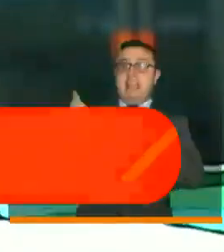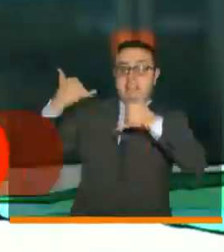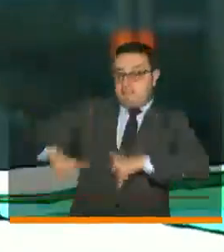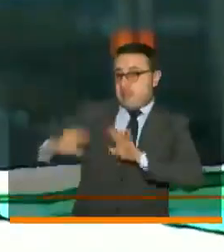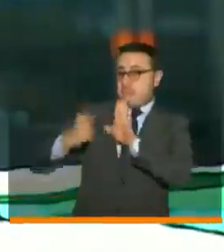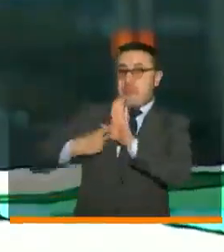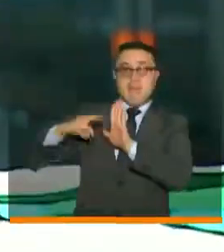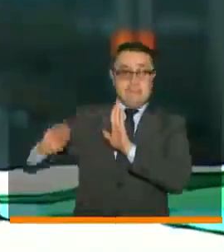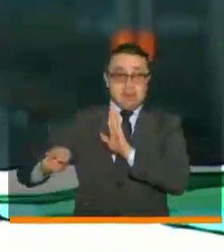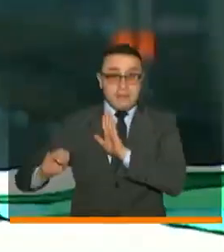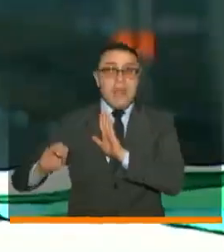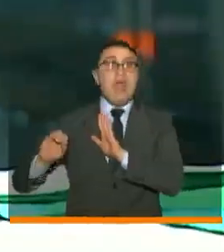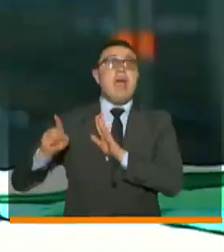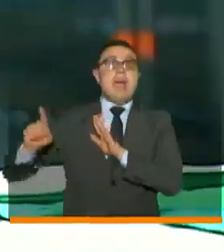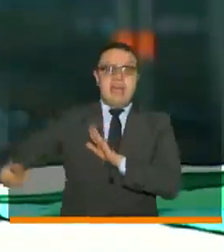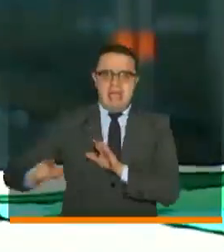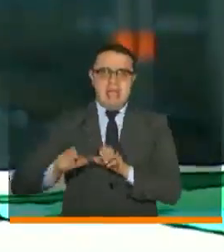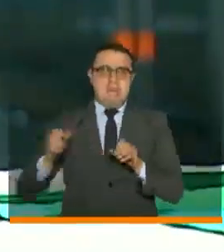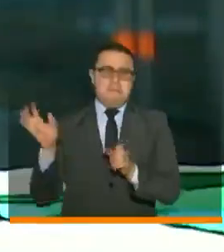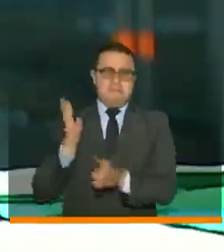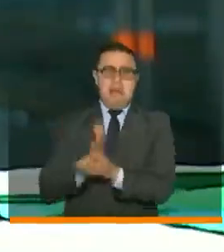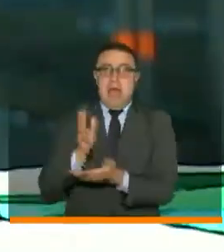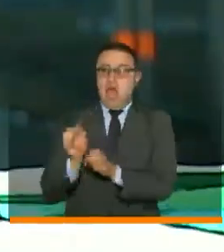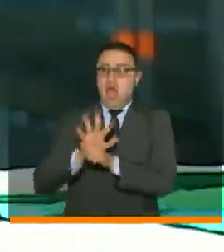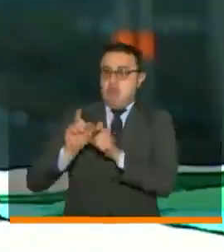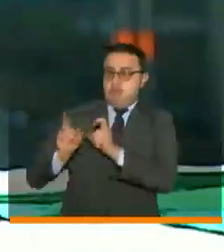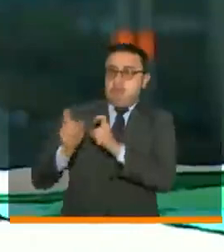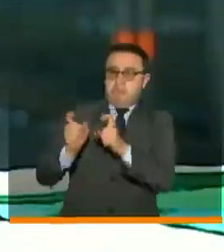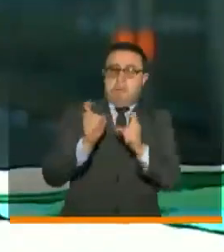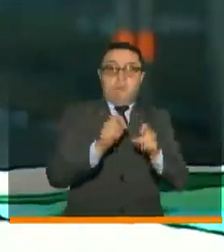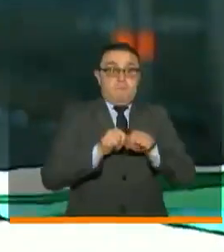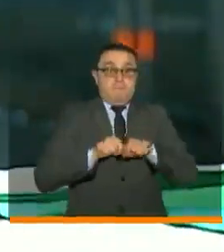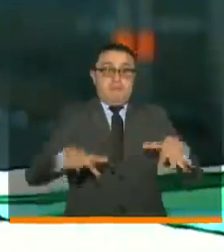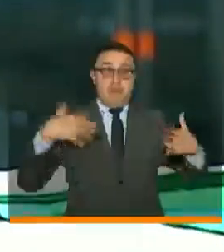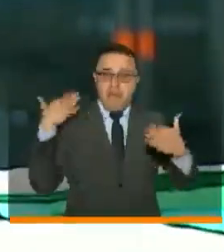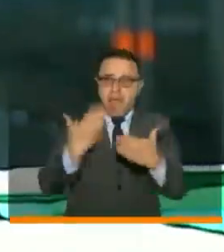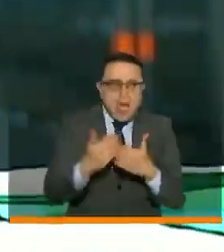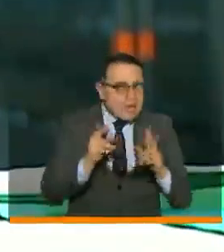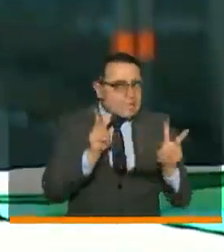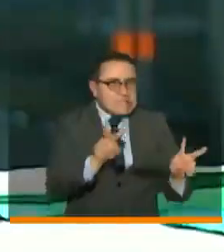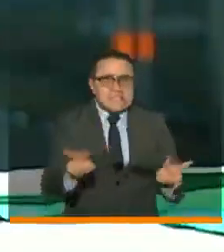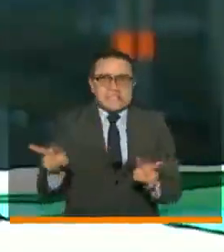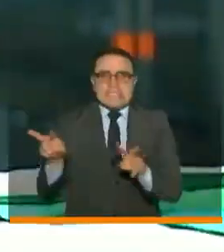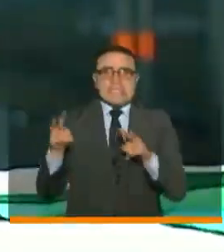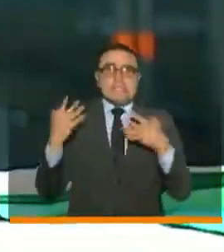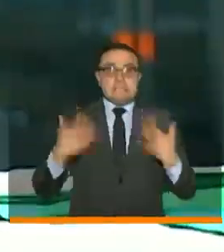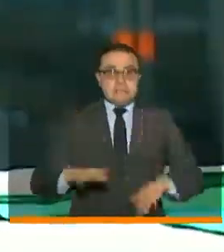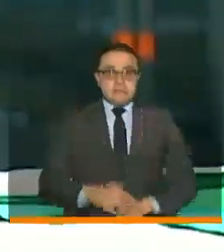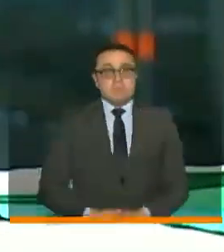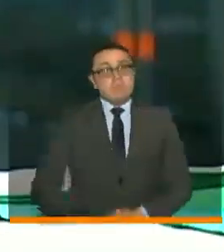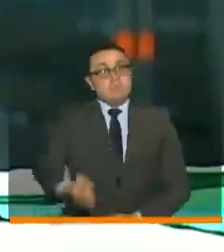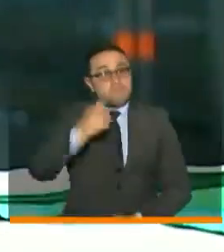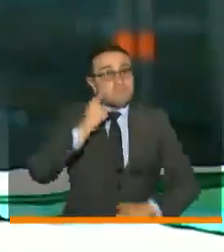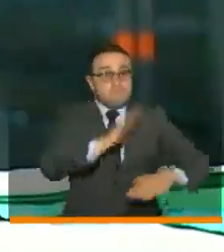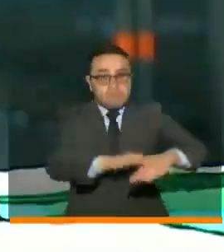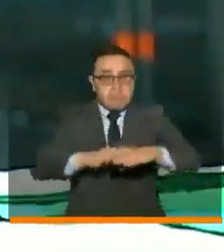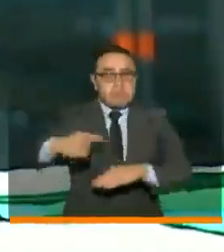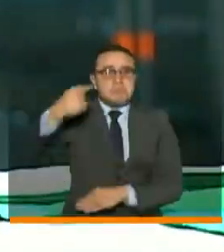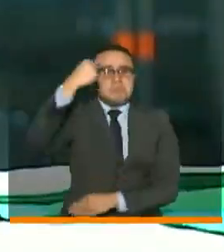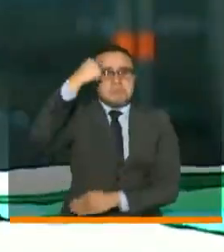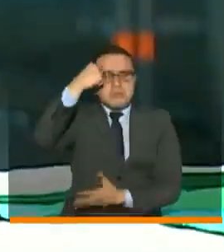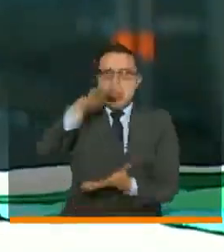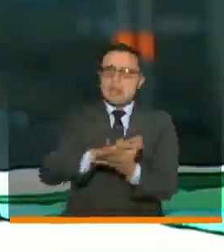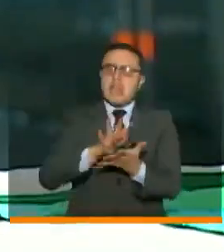2020 por supuesto si nosotros nos relajamos en los suelta para bocas o nos relajamos también en no cumplir con el